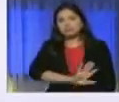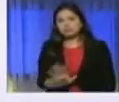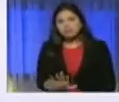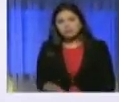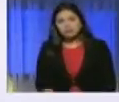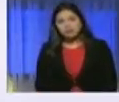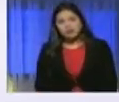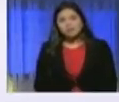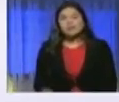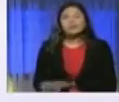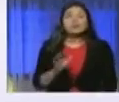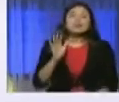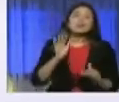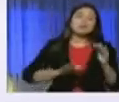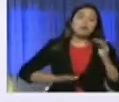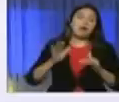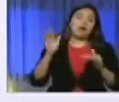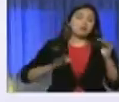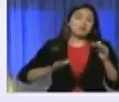A veces, bueno,